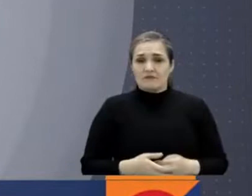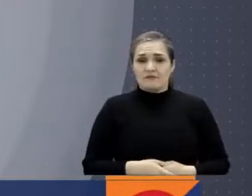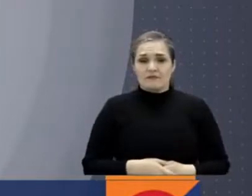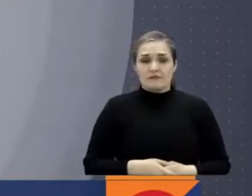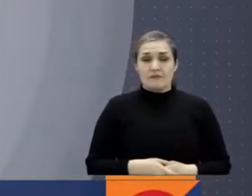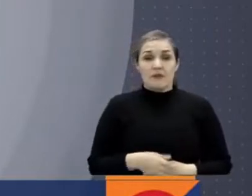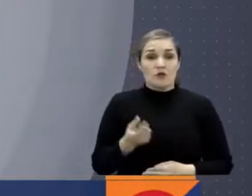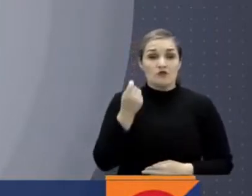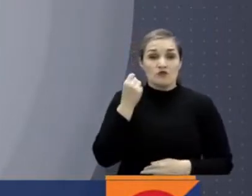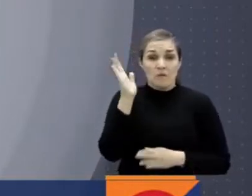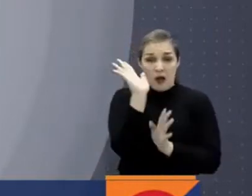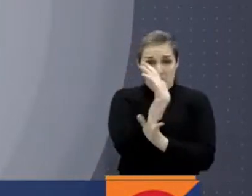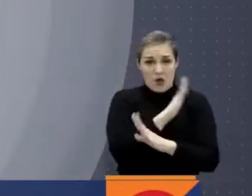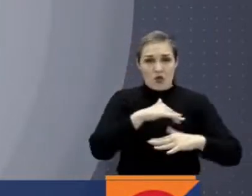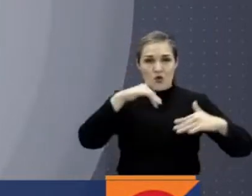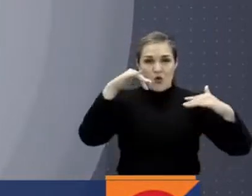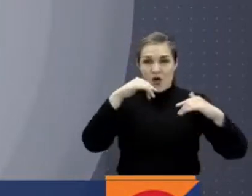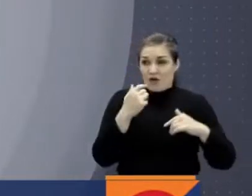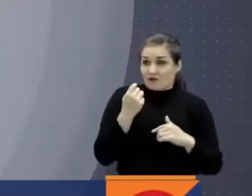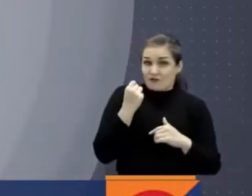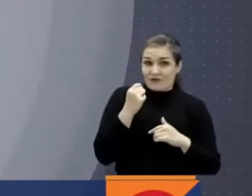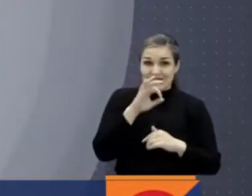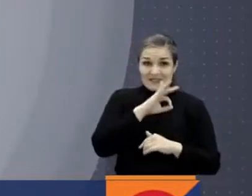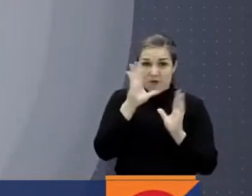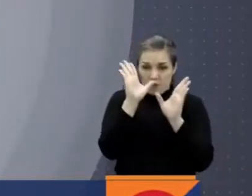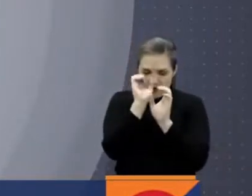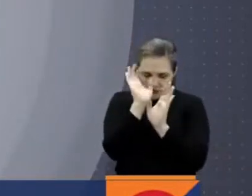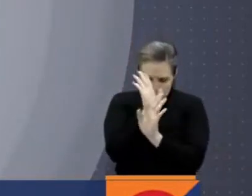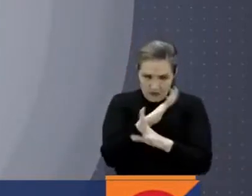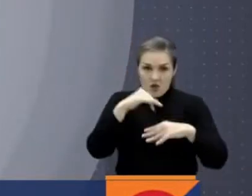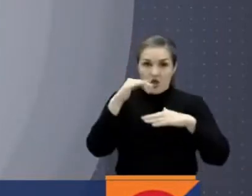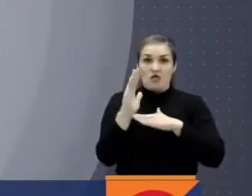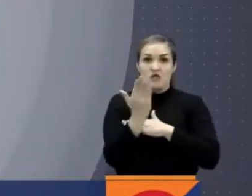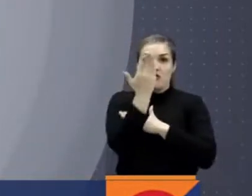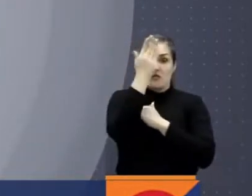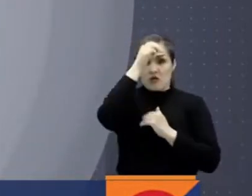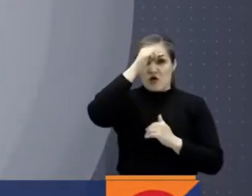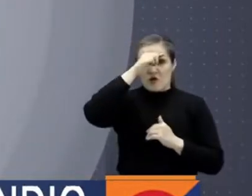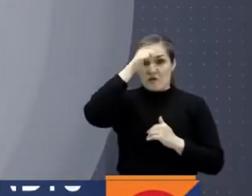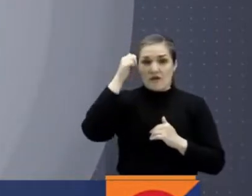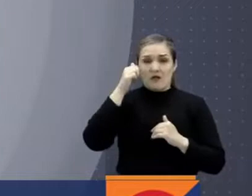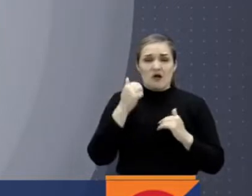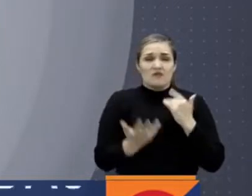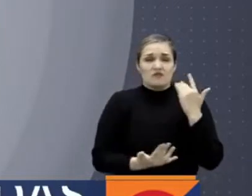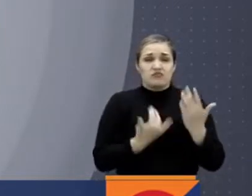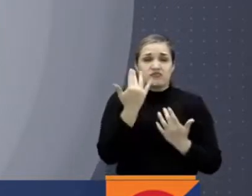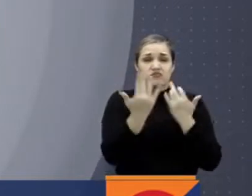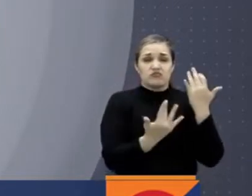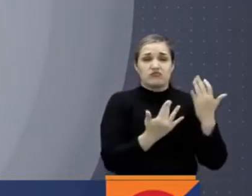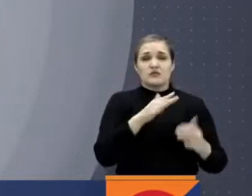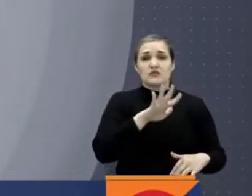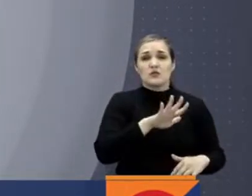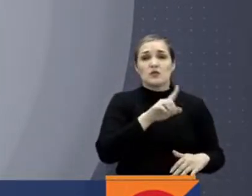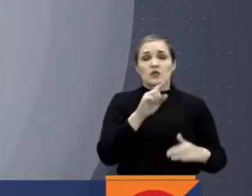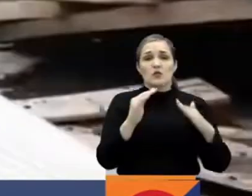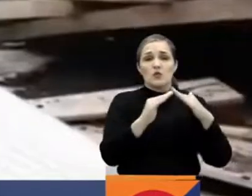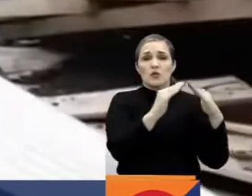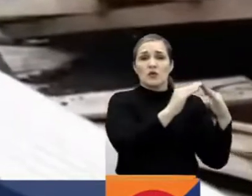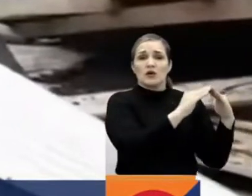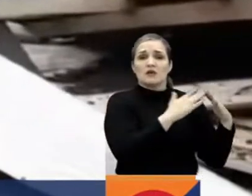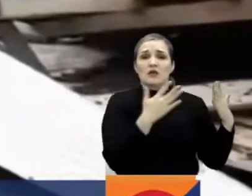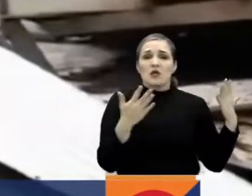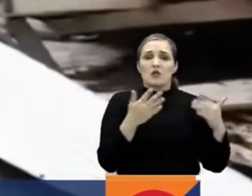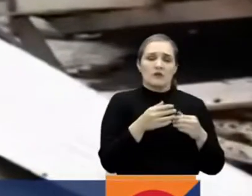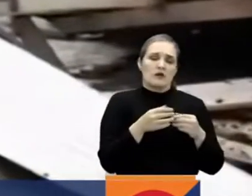En la madrugada de este domingo, un gigantesco incendio consumió 51 viviendas del barrio Puerto Cali, en el municipio de Guapi,